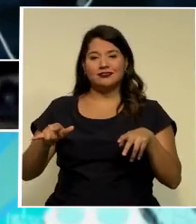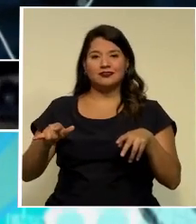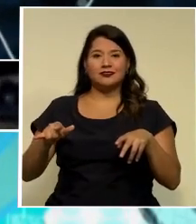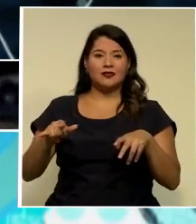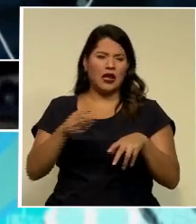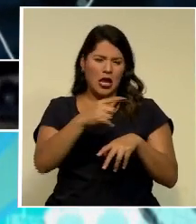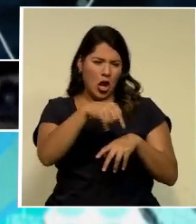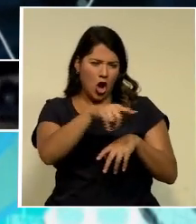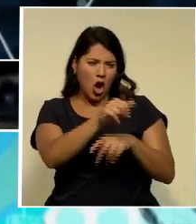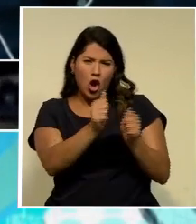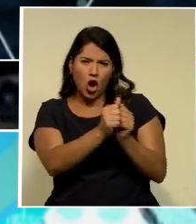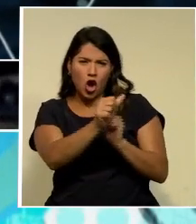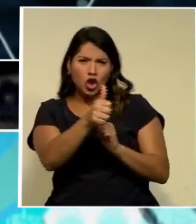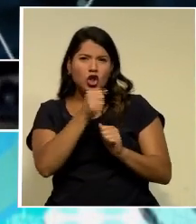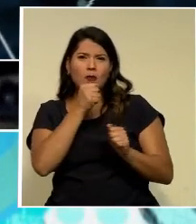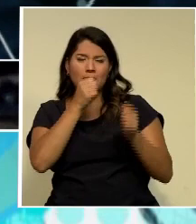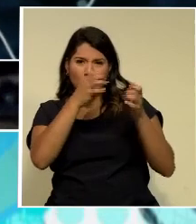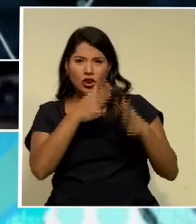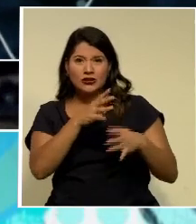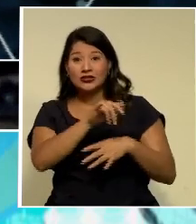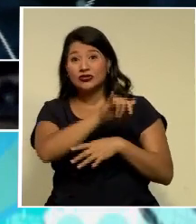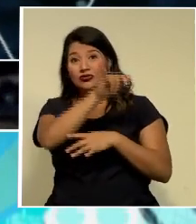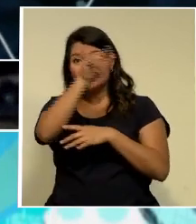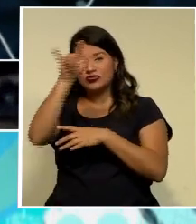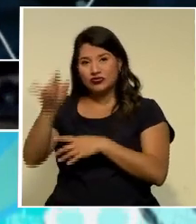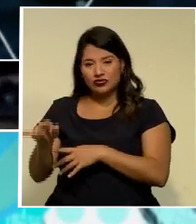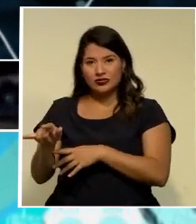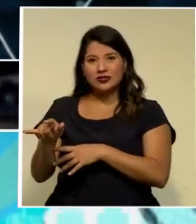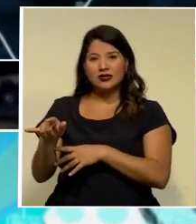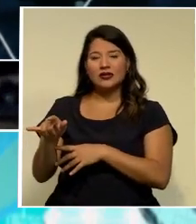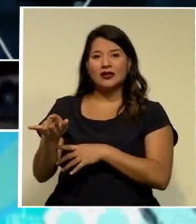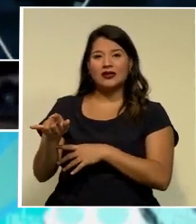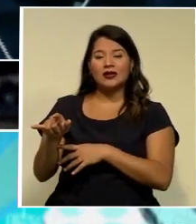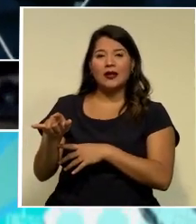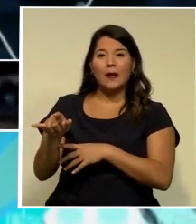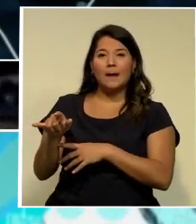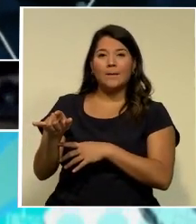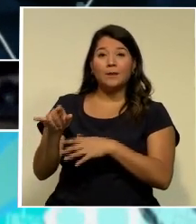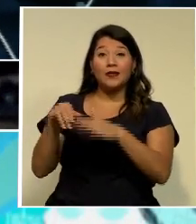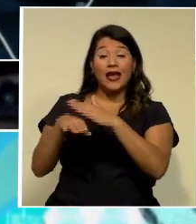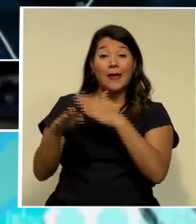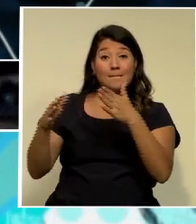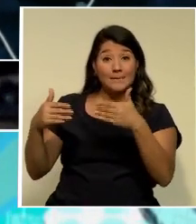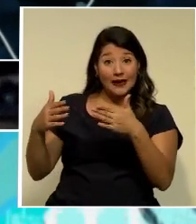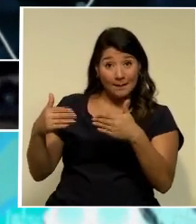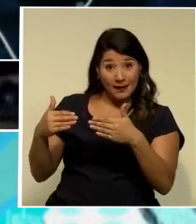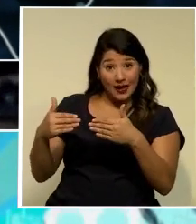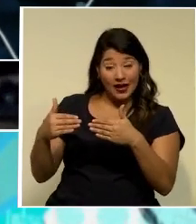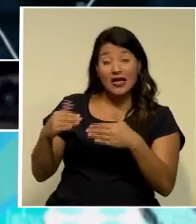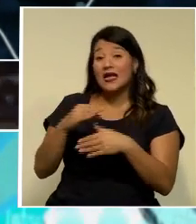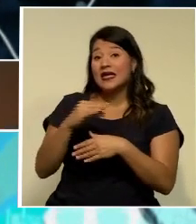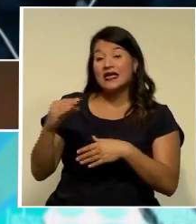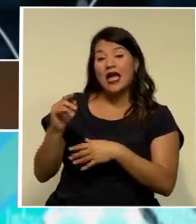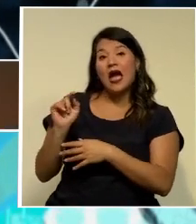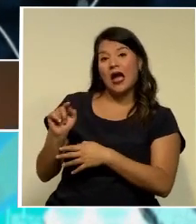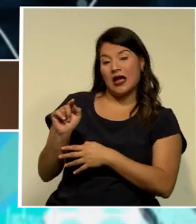eh, y volamos a la base militar de Howard, que está en Panamá, y de ahí en la base